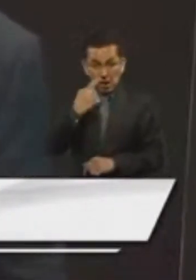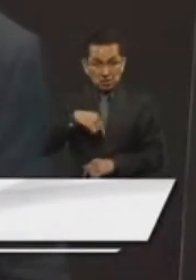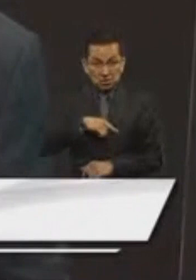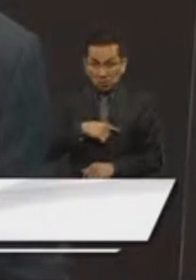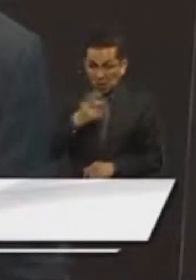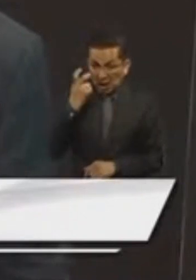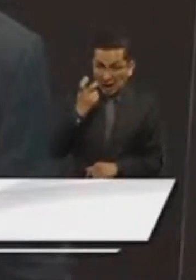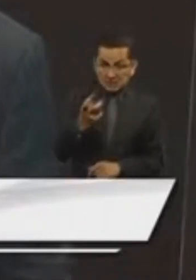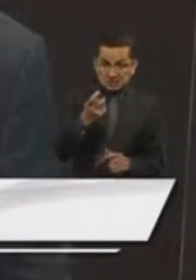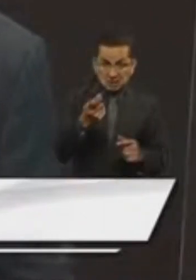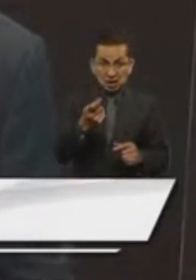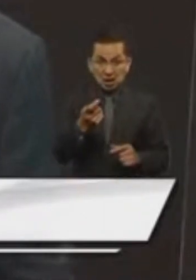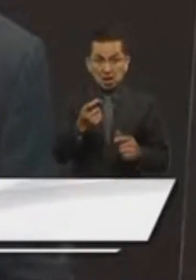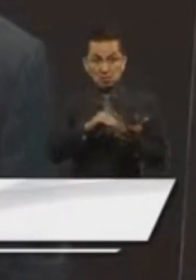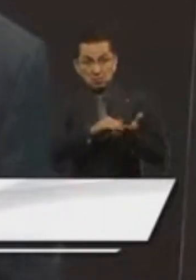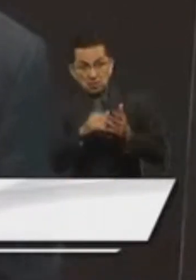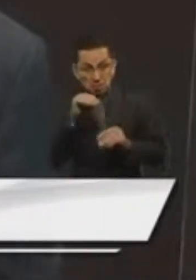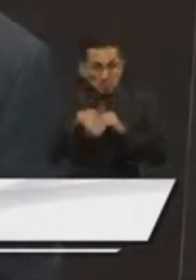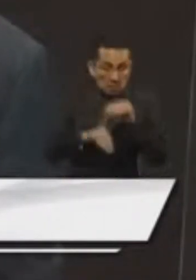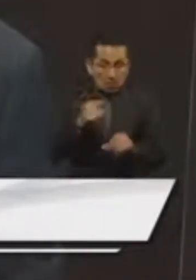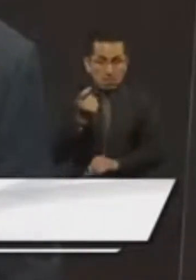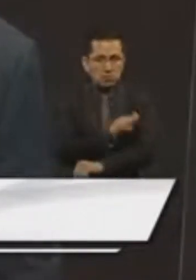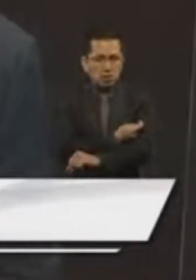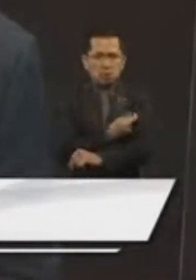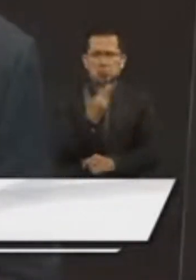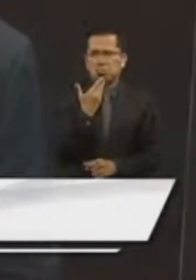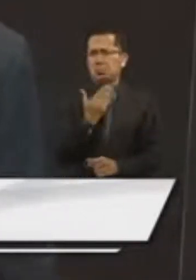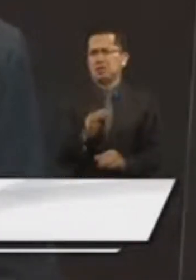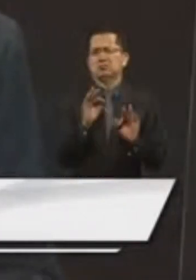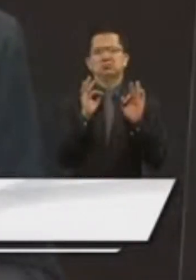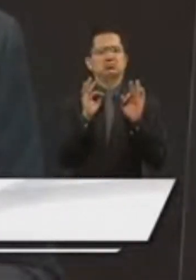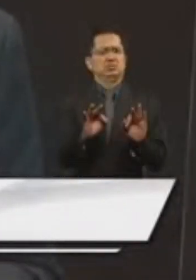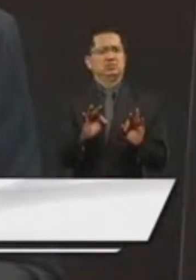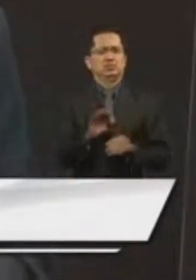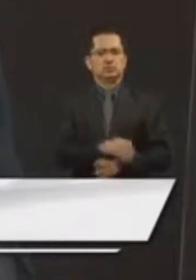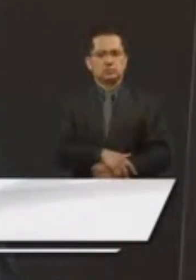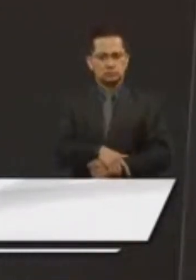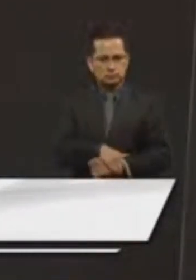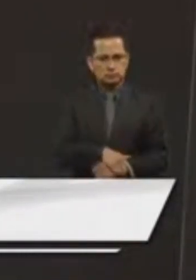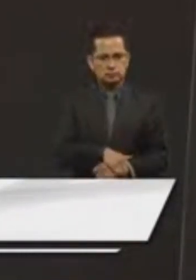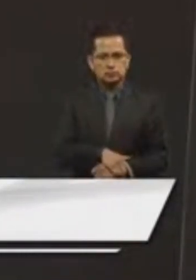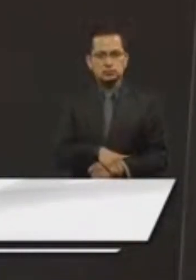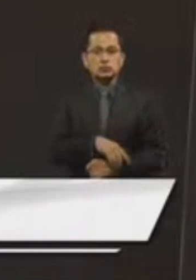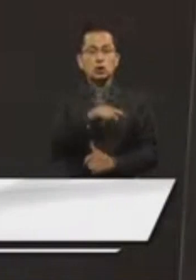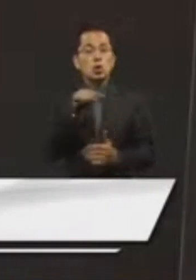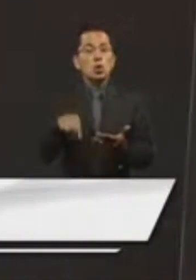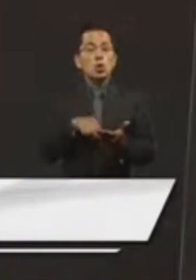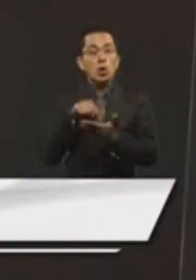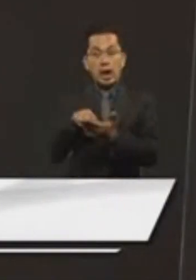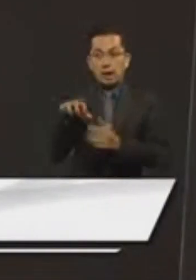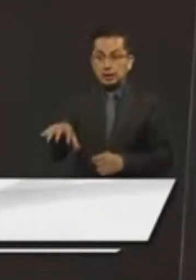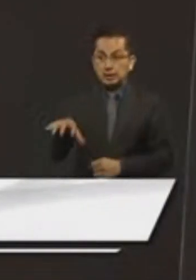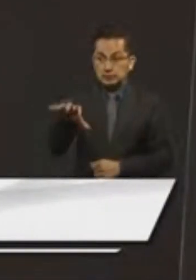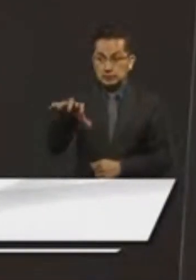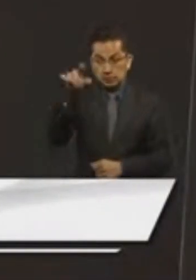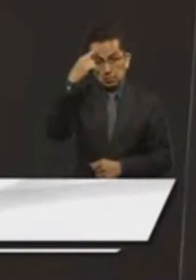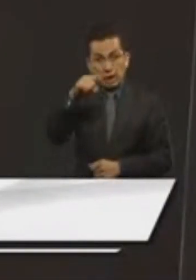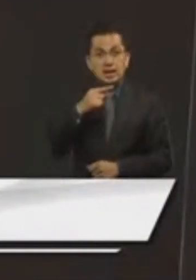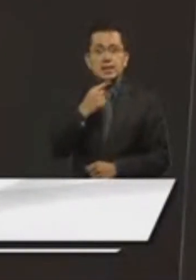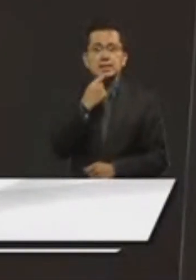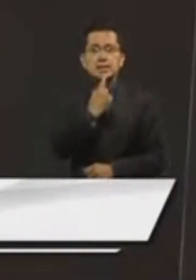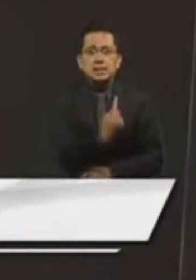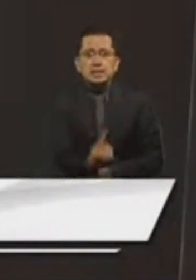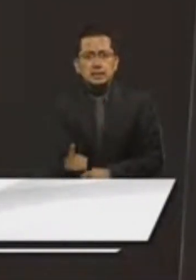No, en los refugios para mujeres y niñas víctimas de violencia no